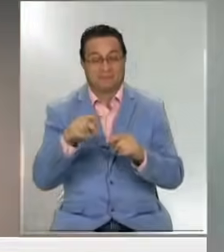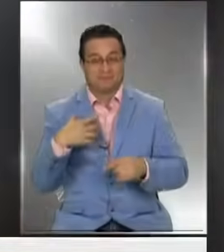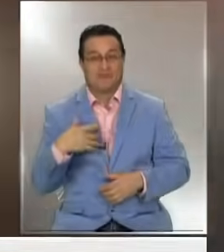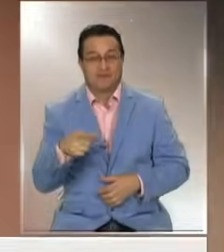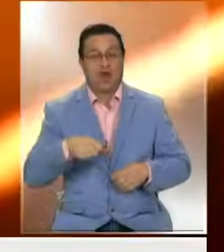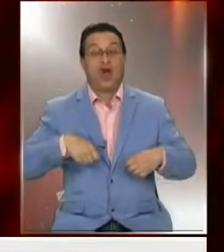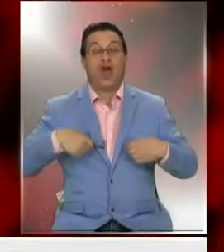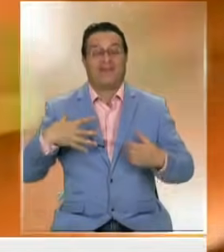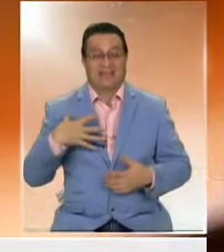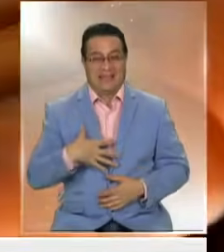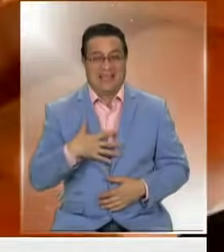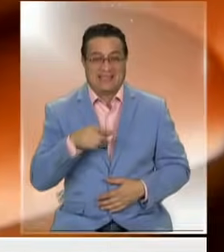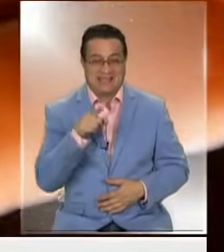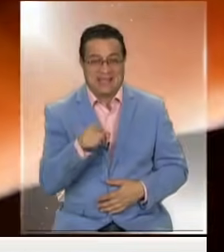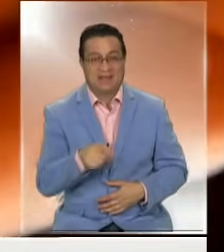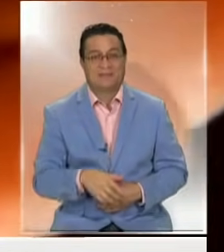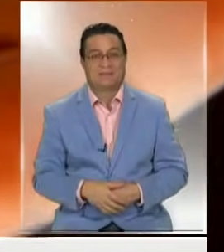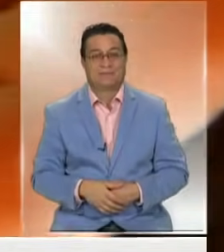jóvenes buscaban.